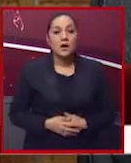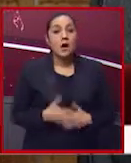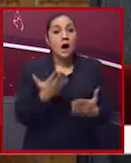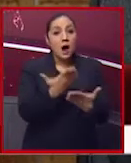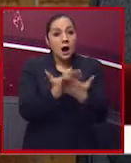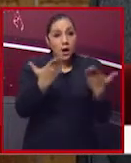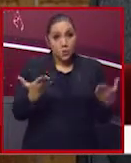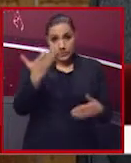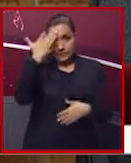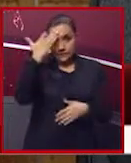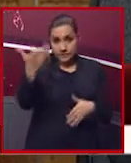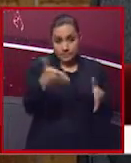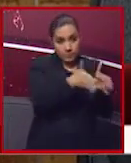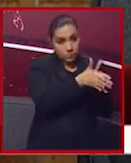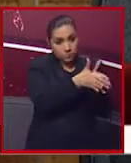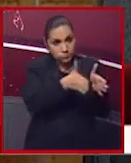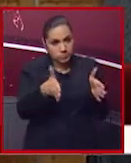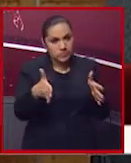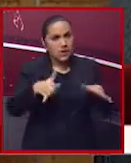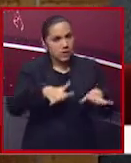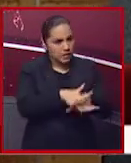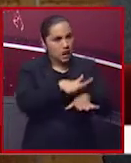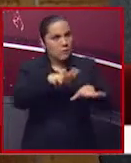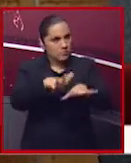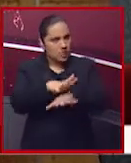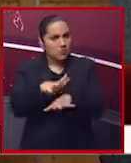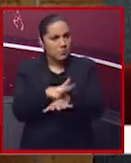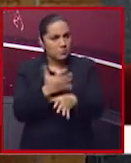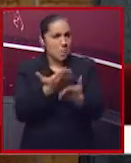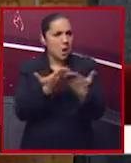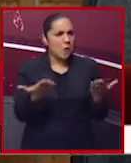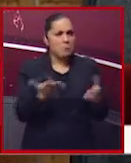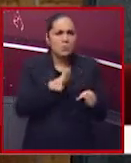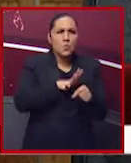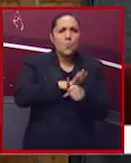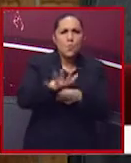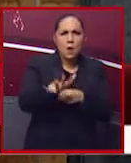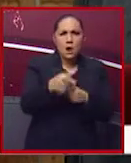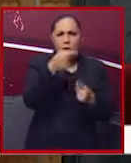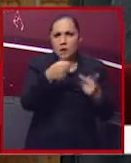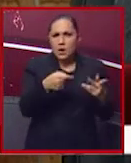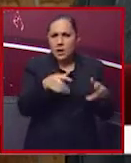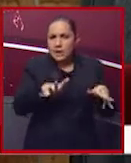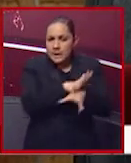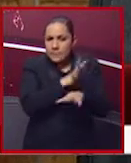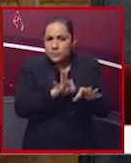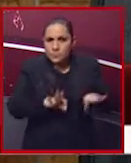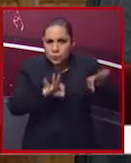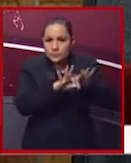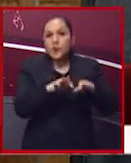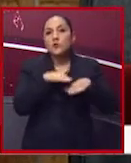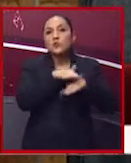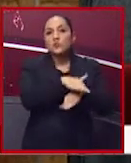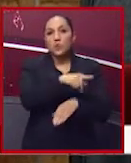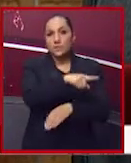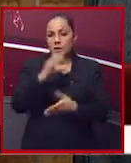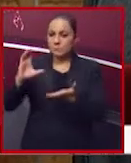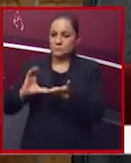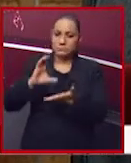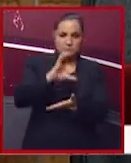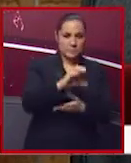Fundamentalmente destacan, en nuestra opinión, la creación de la unidad de inversiones y su fortalecimiento, la incorporación